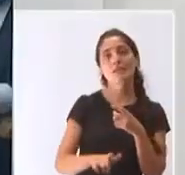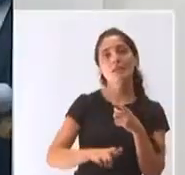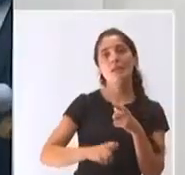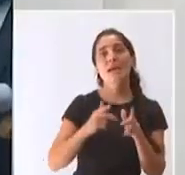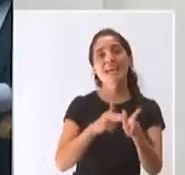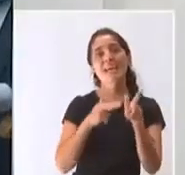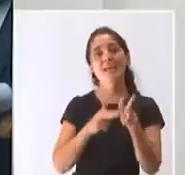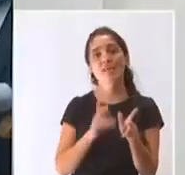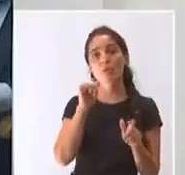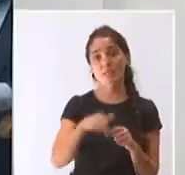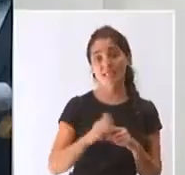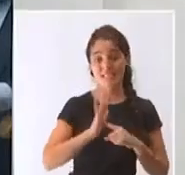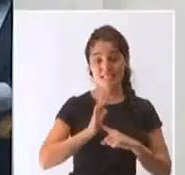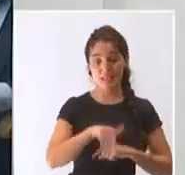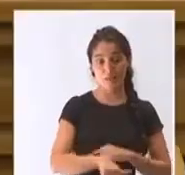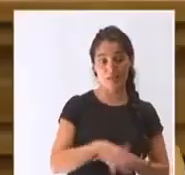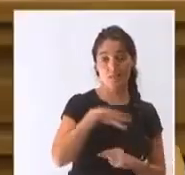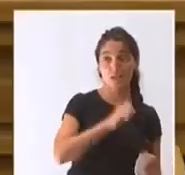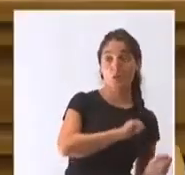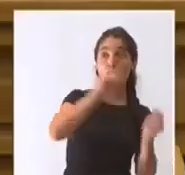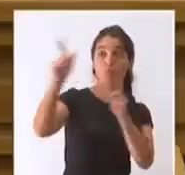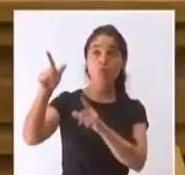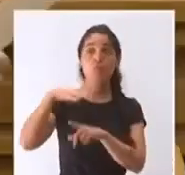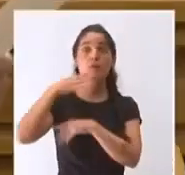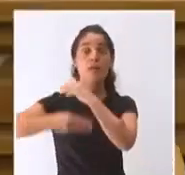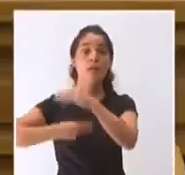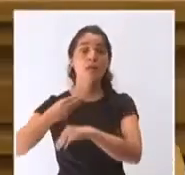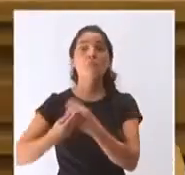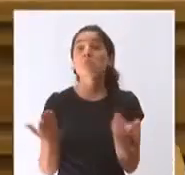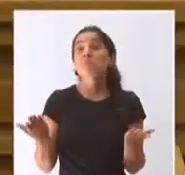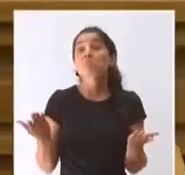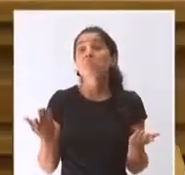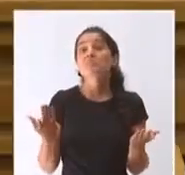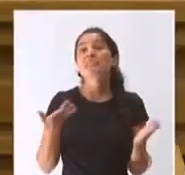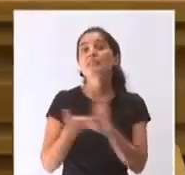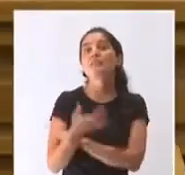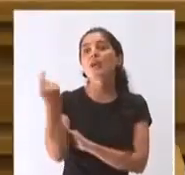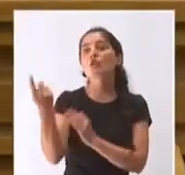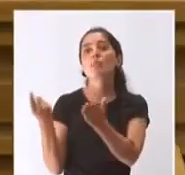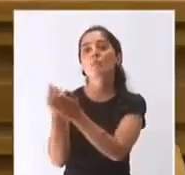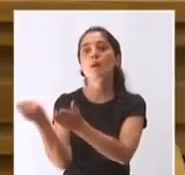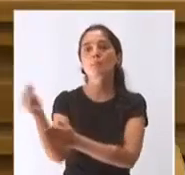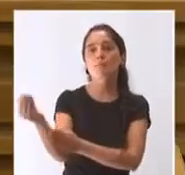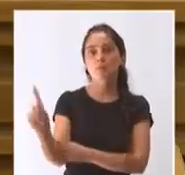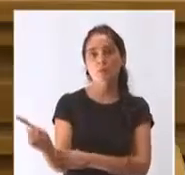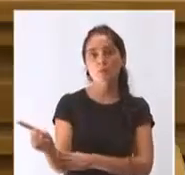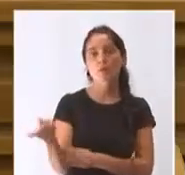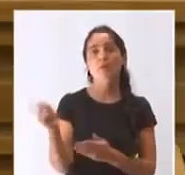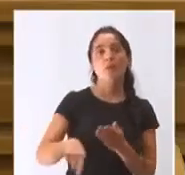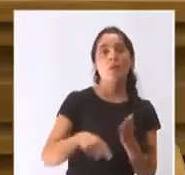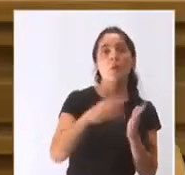vean sometido a un trámite más la verdad es que a todos nos costaría poco suprimir lo ya porque realmente entre bonificaciones ayudas